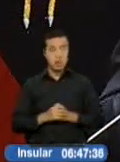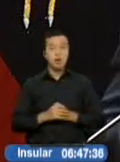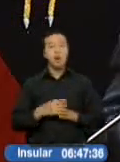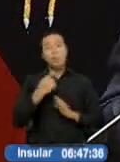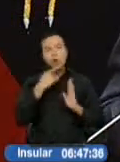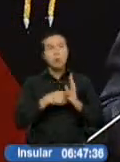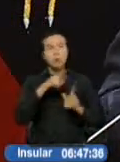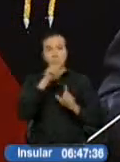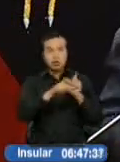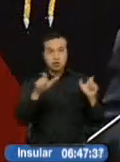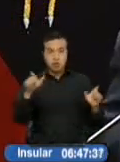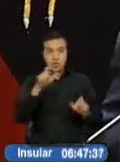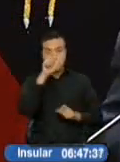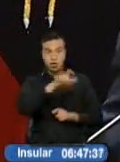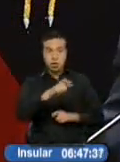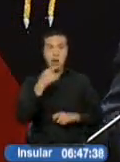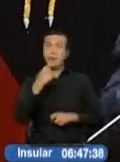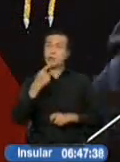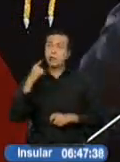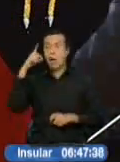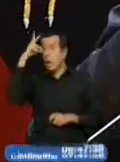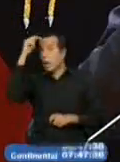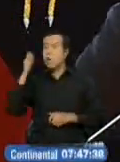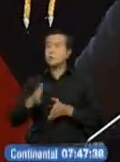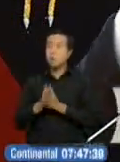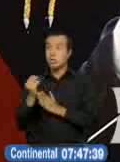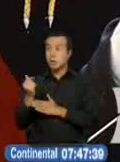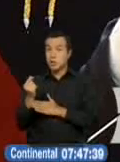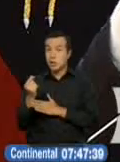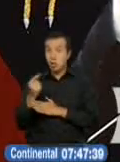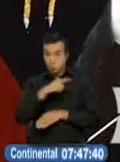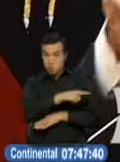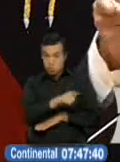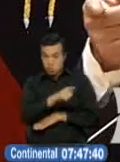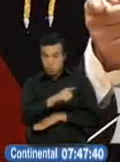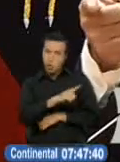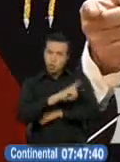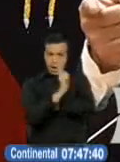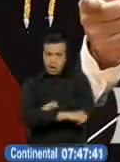tomado mi nombre en beneficio propio, tendrá